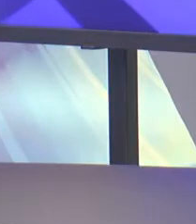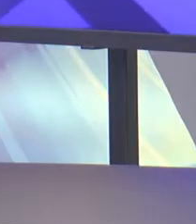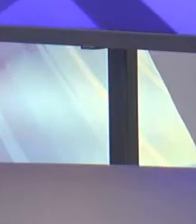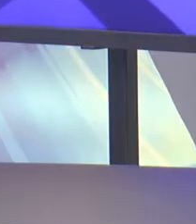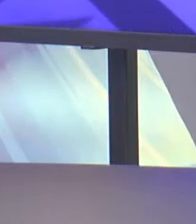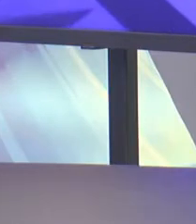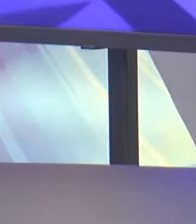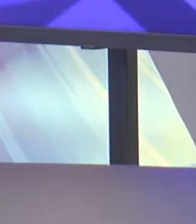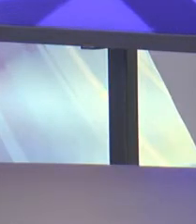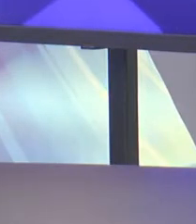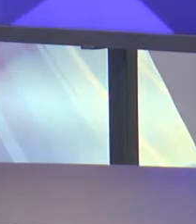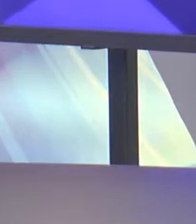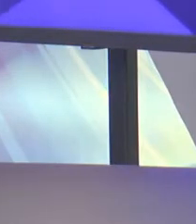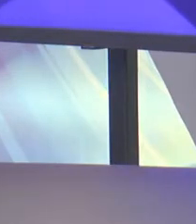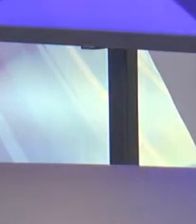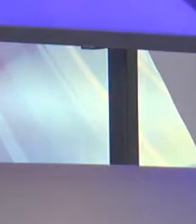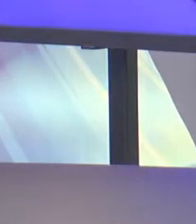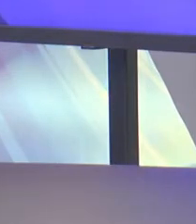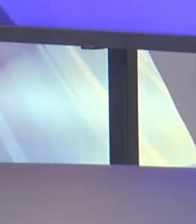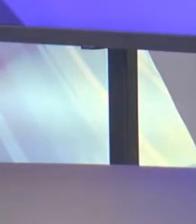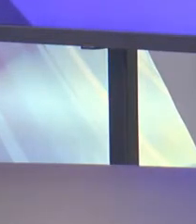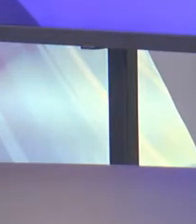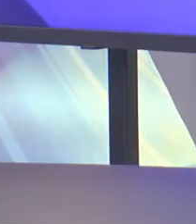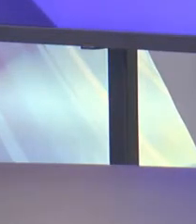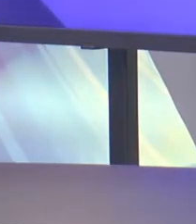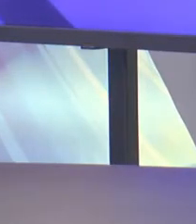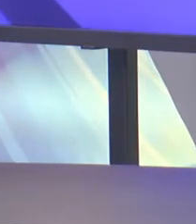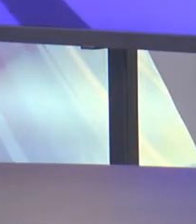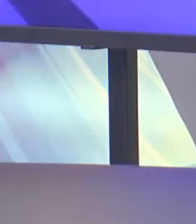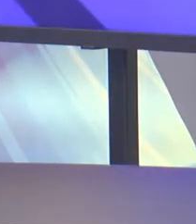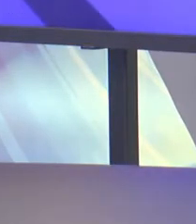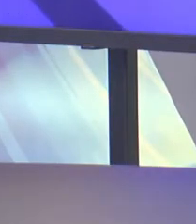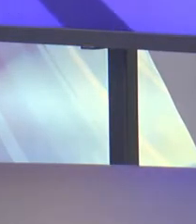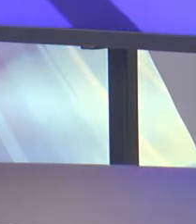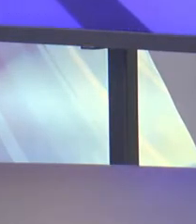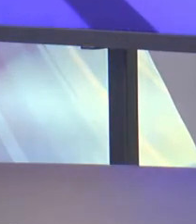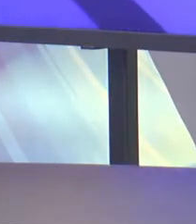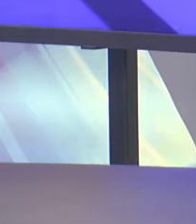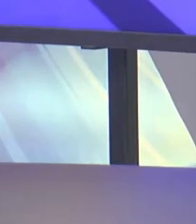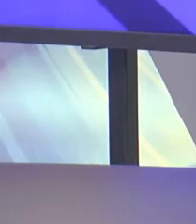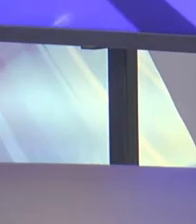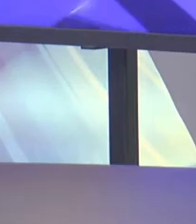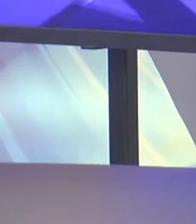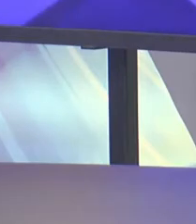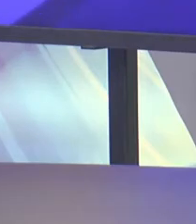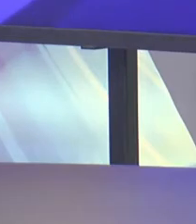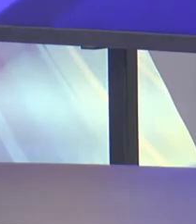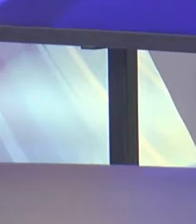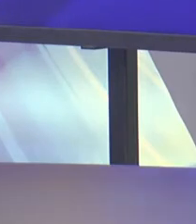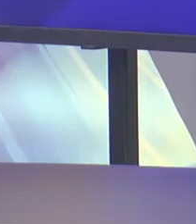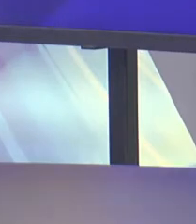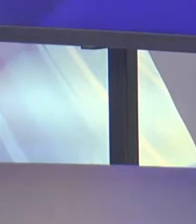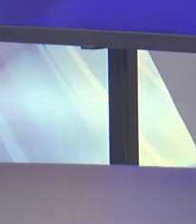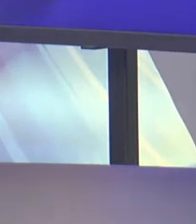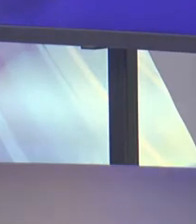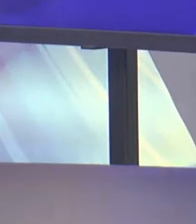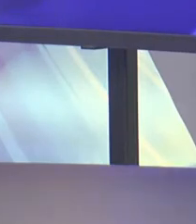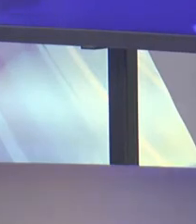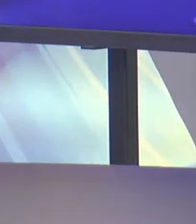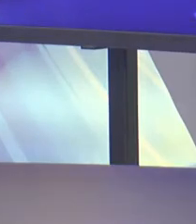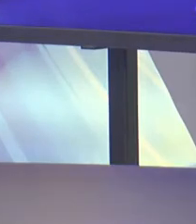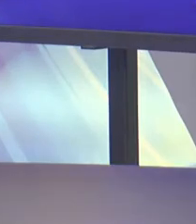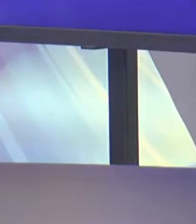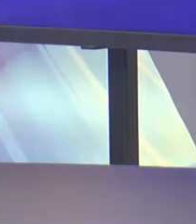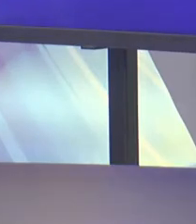Iniciamos con las noticias. Una emergencia se registró al mediodía de este martes en la tostadora Colosal, ubicada frente al antiguo comisariato de Ecopetrol. Un conato